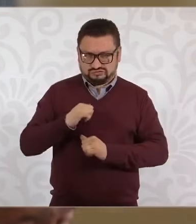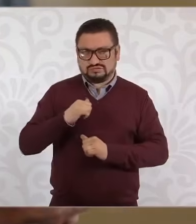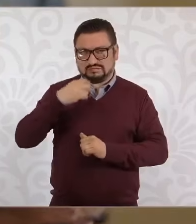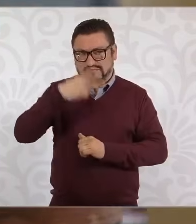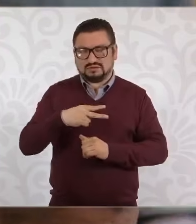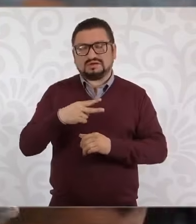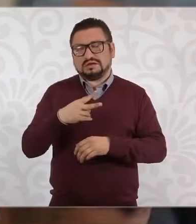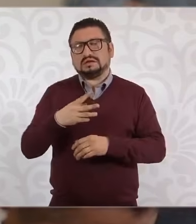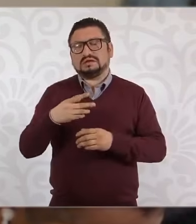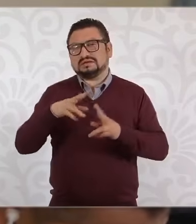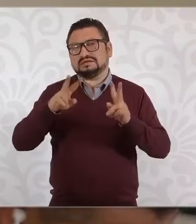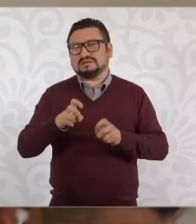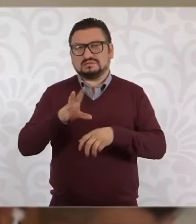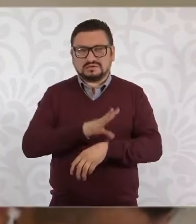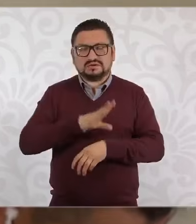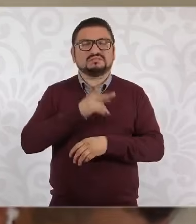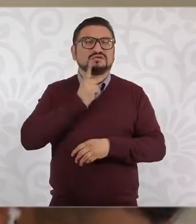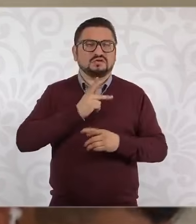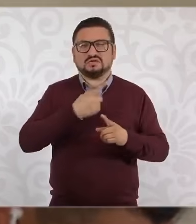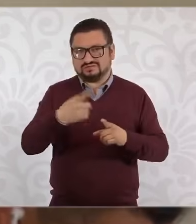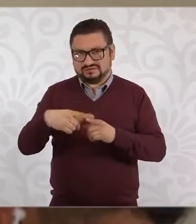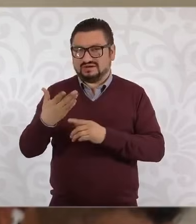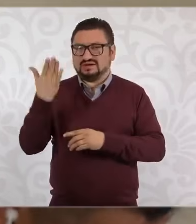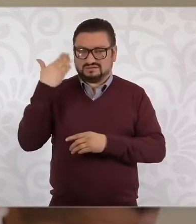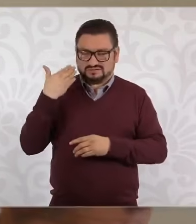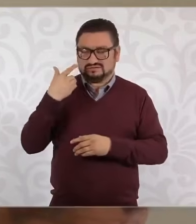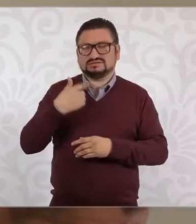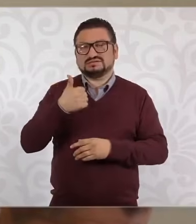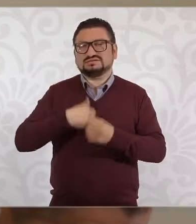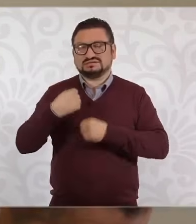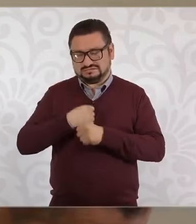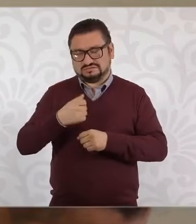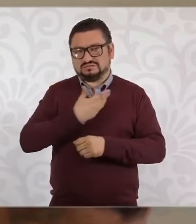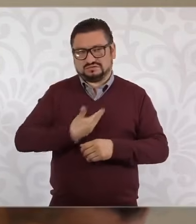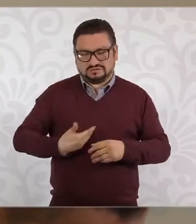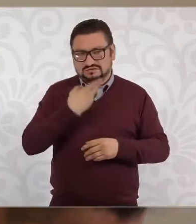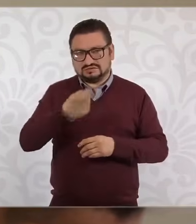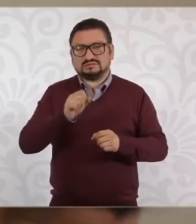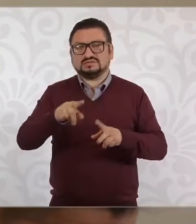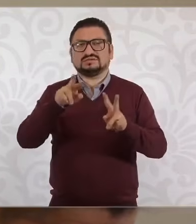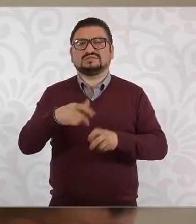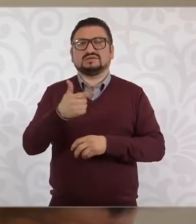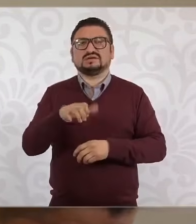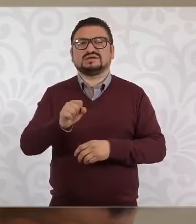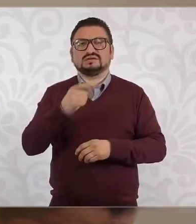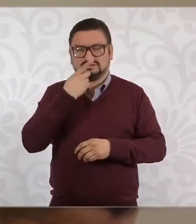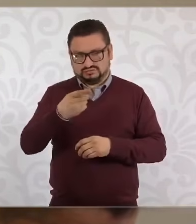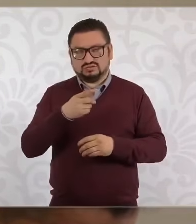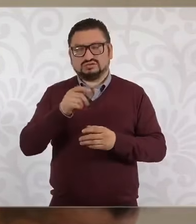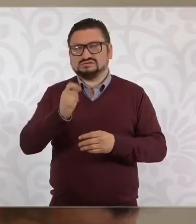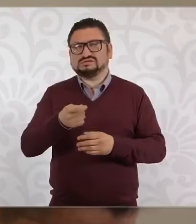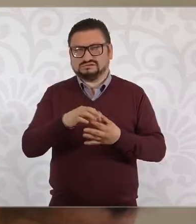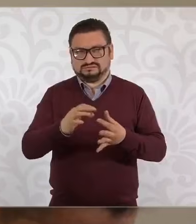soberanía energética que se inició desde el sexenio pasado. Comentaba lo del gas. Yo le traigo una apreciación sobre